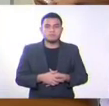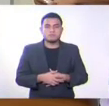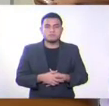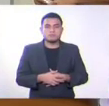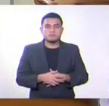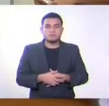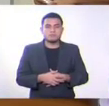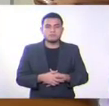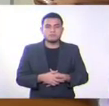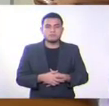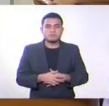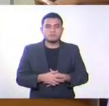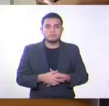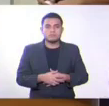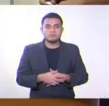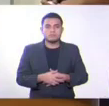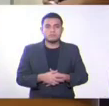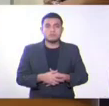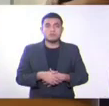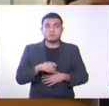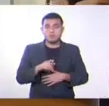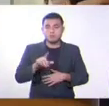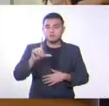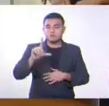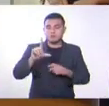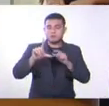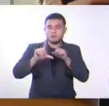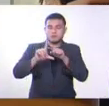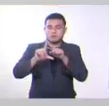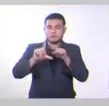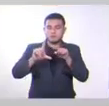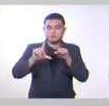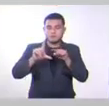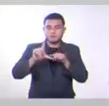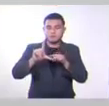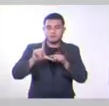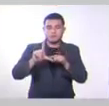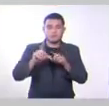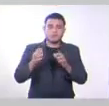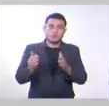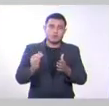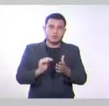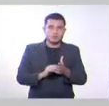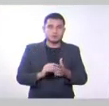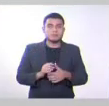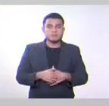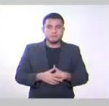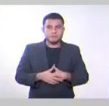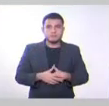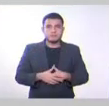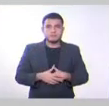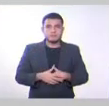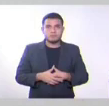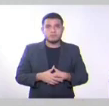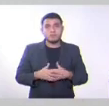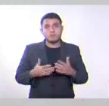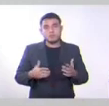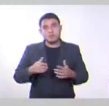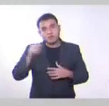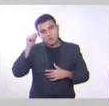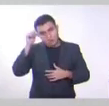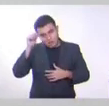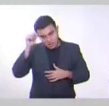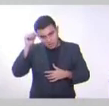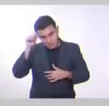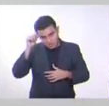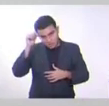Y este ángulo es de 90 grados y tenemos un triángulo rectángulo otra vez. Otra vez. Entonces el análisis